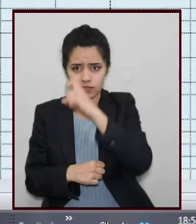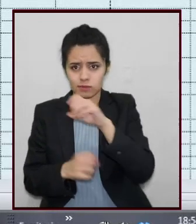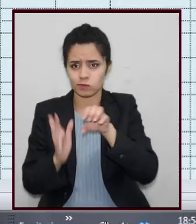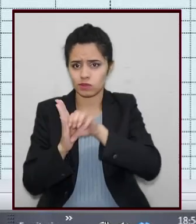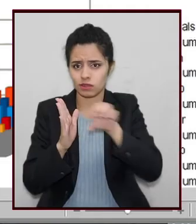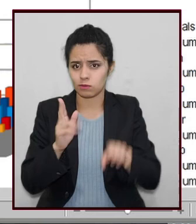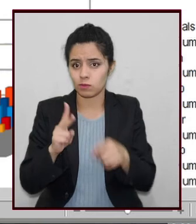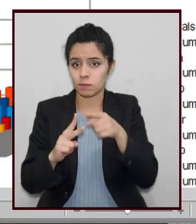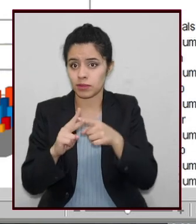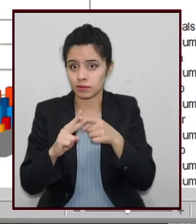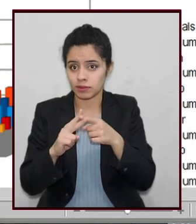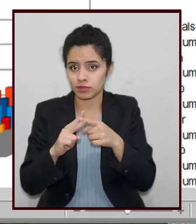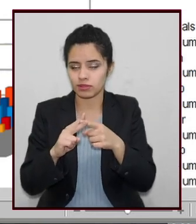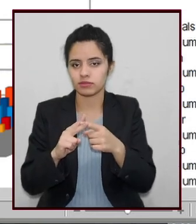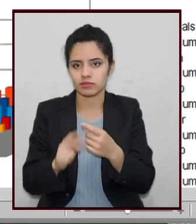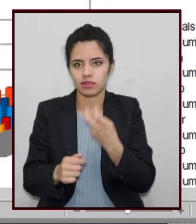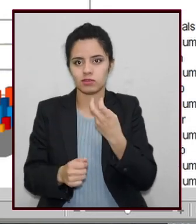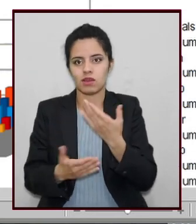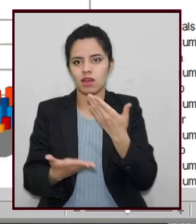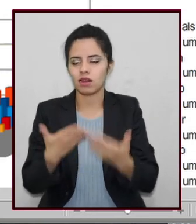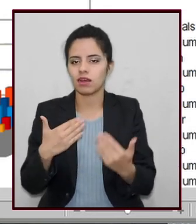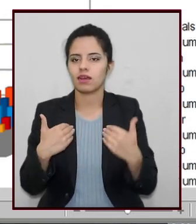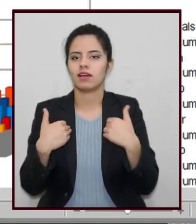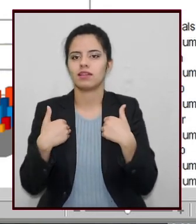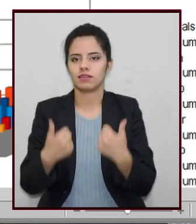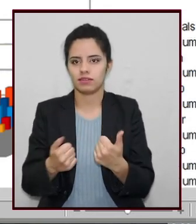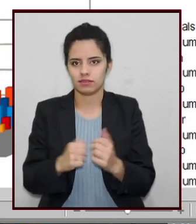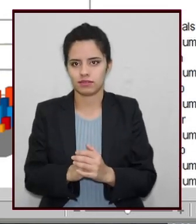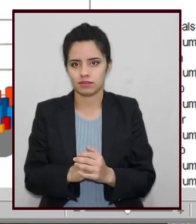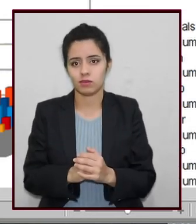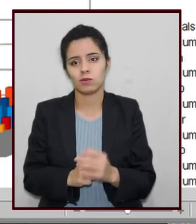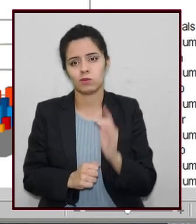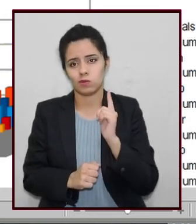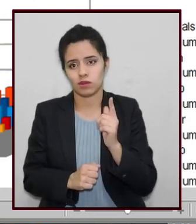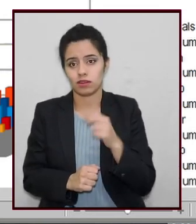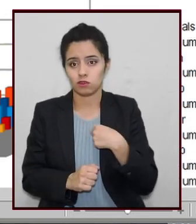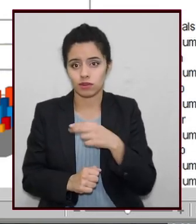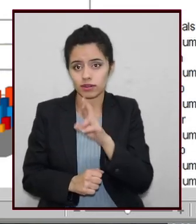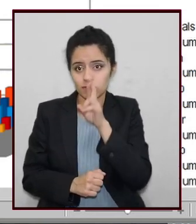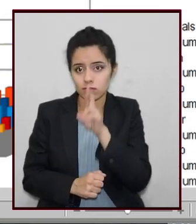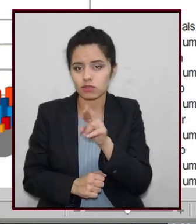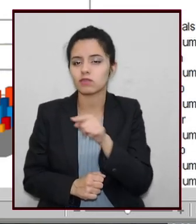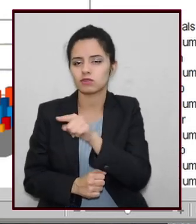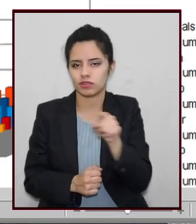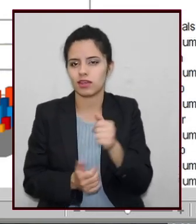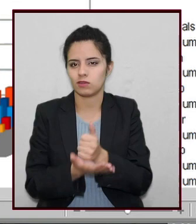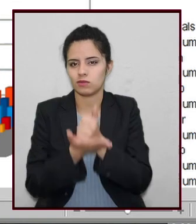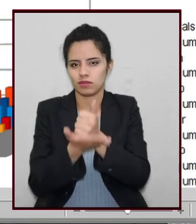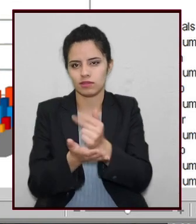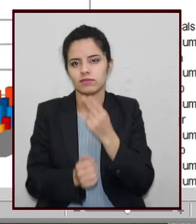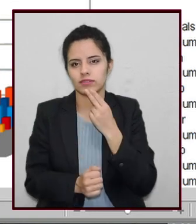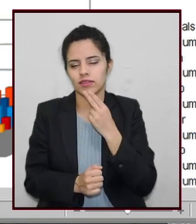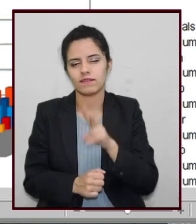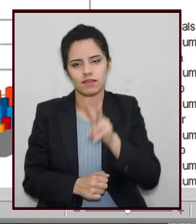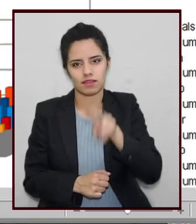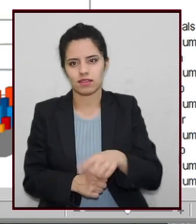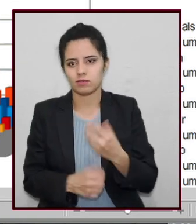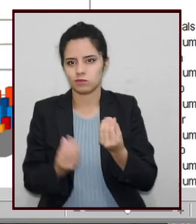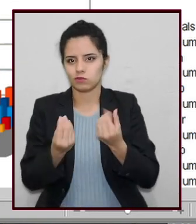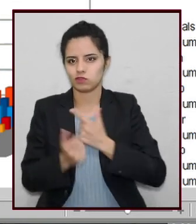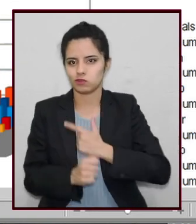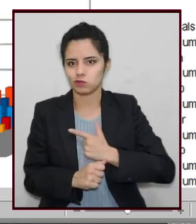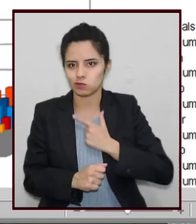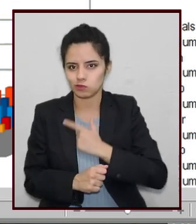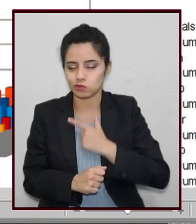las matemáticas, ya llegan a tener muchísimo más sentido. Pues chicos, espero que mis respuestas hayan hayan sido útiles para ustedes. De verdad me dio